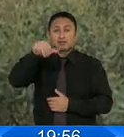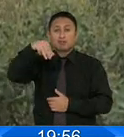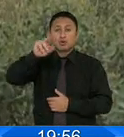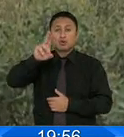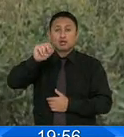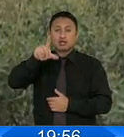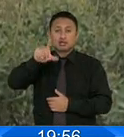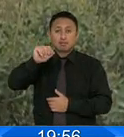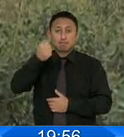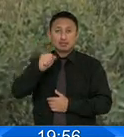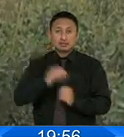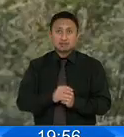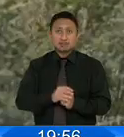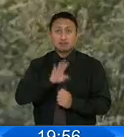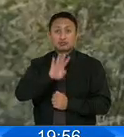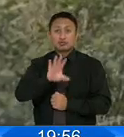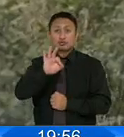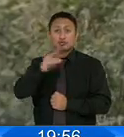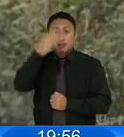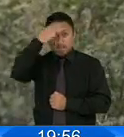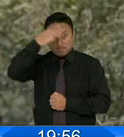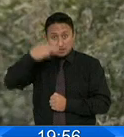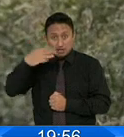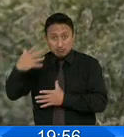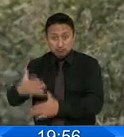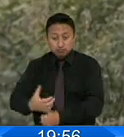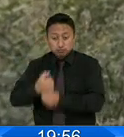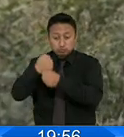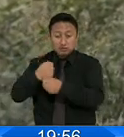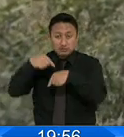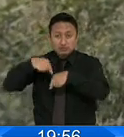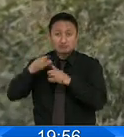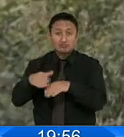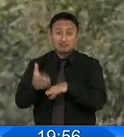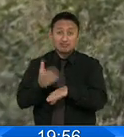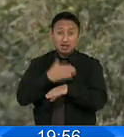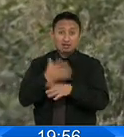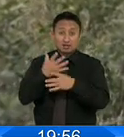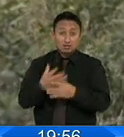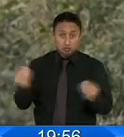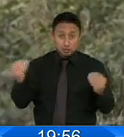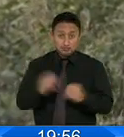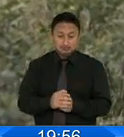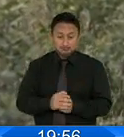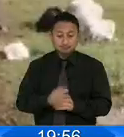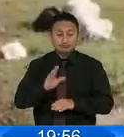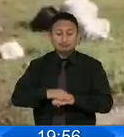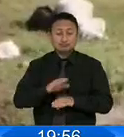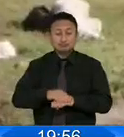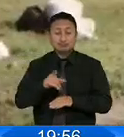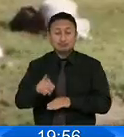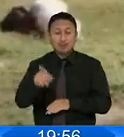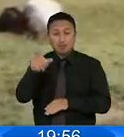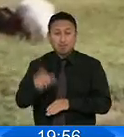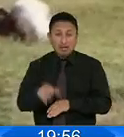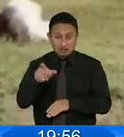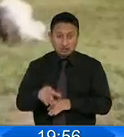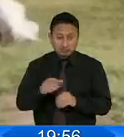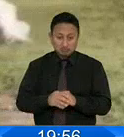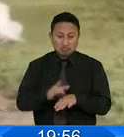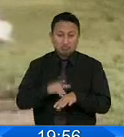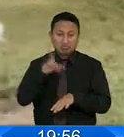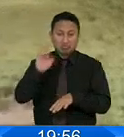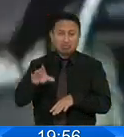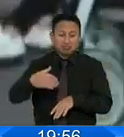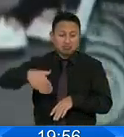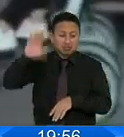conocer el rescate de 49 migrantes que se encontraban extraviados. Esto después de que sus traficantes les abandonaron